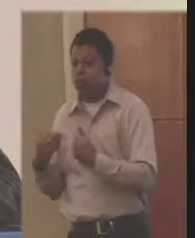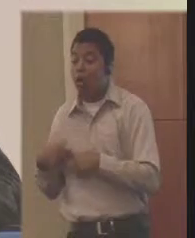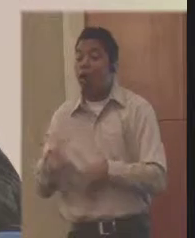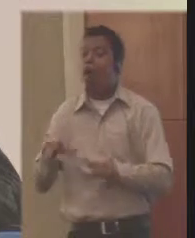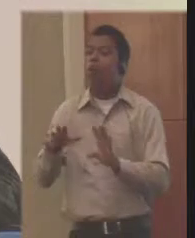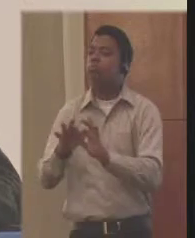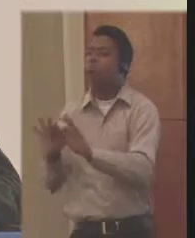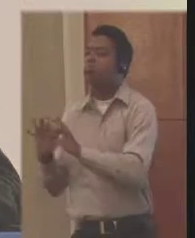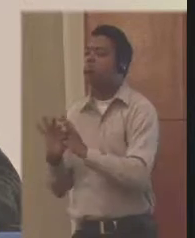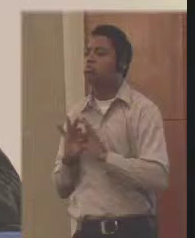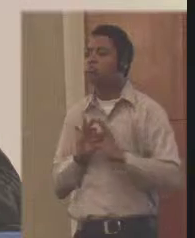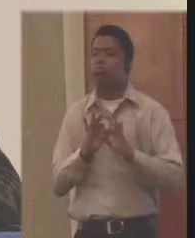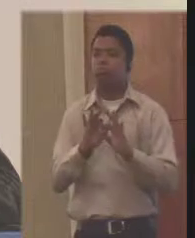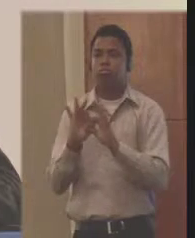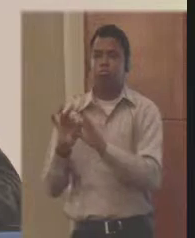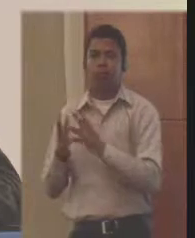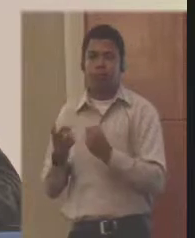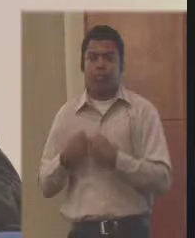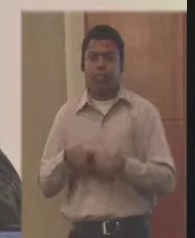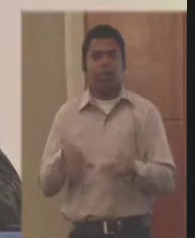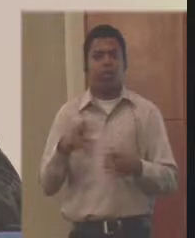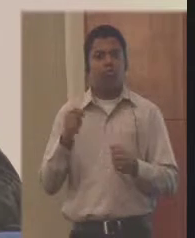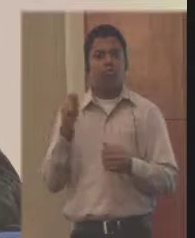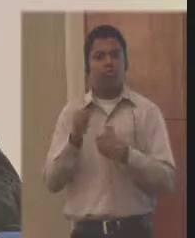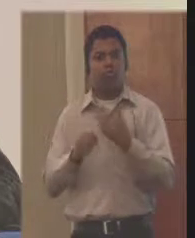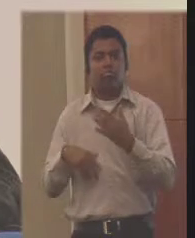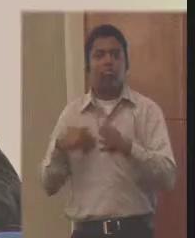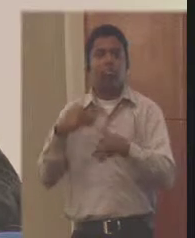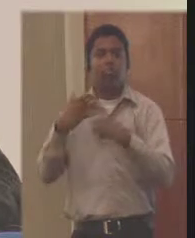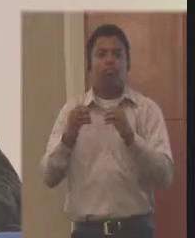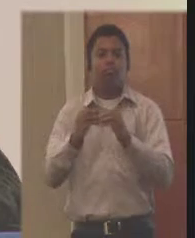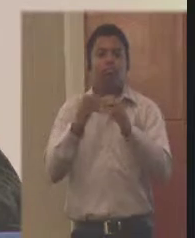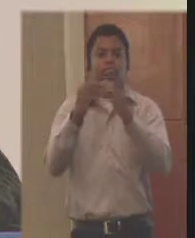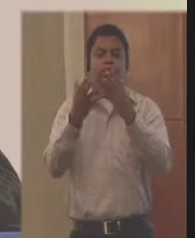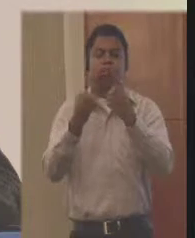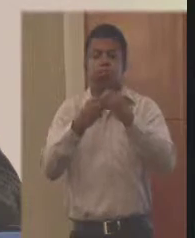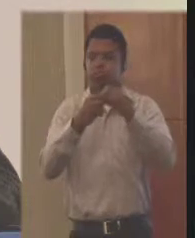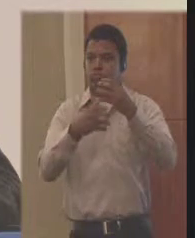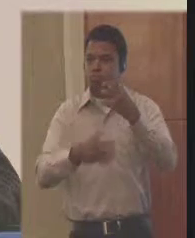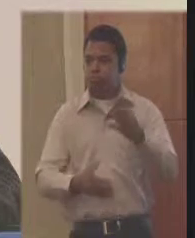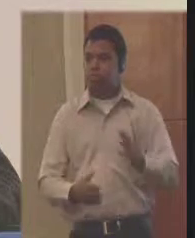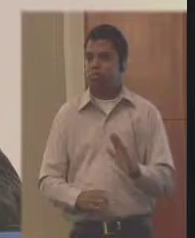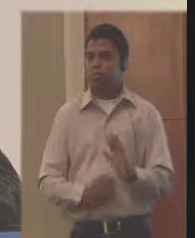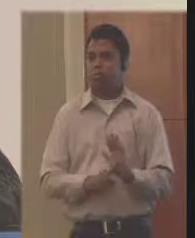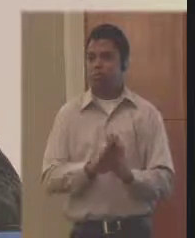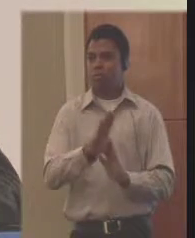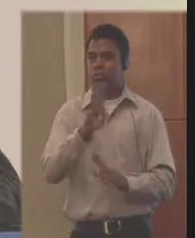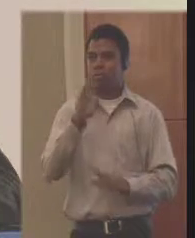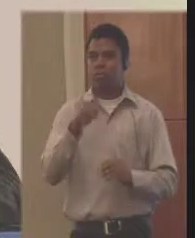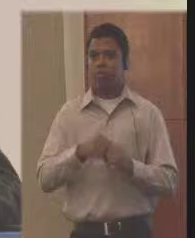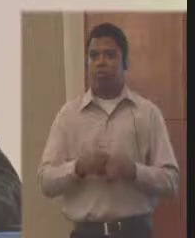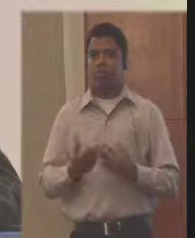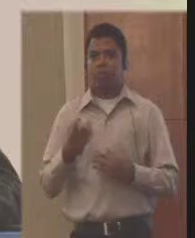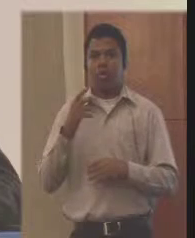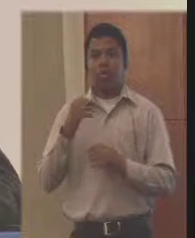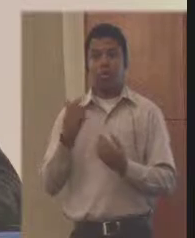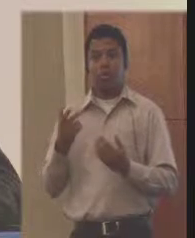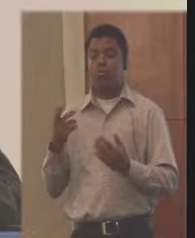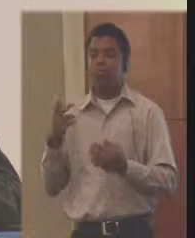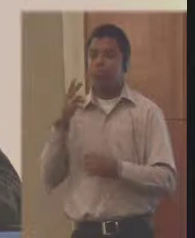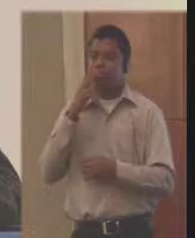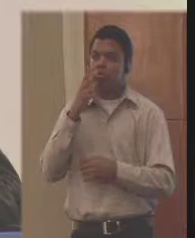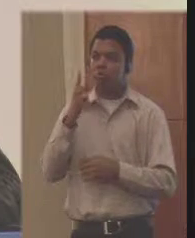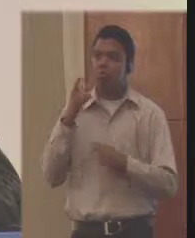pena multiplicarlos. Y aquí se puede también ver oportunidades para negocios